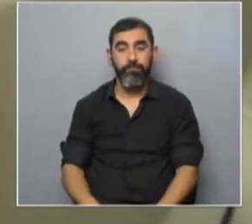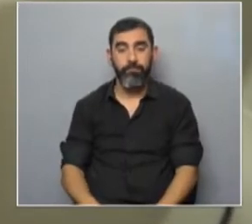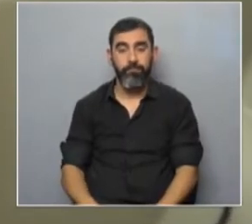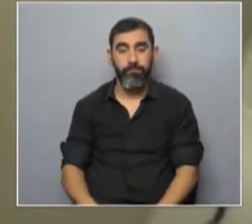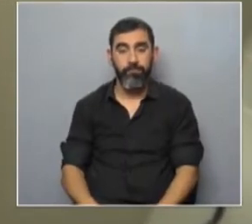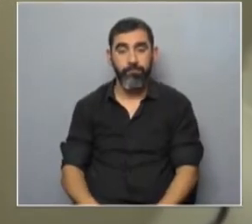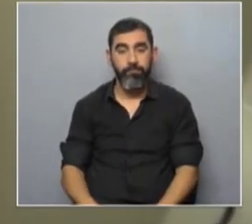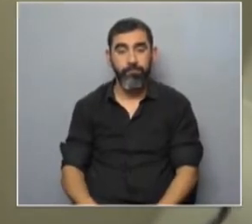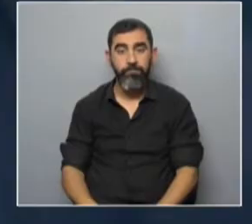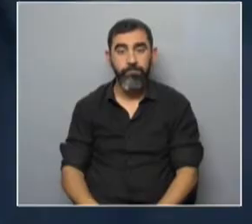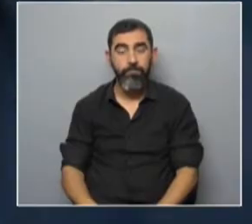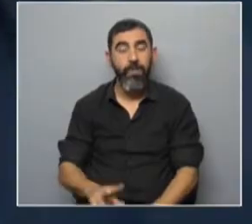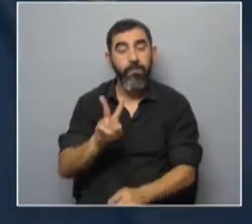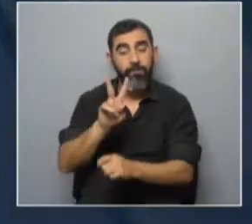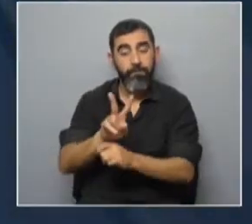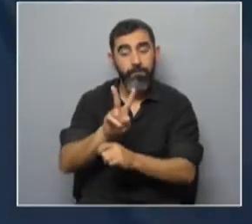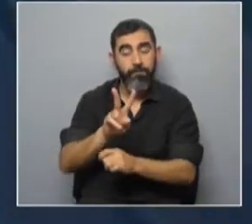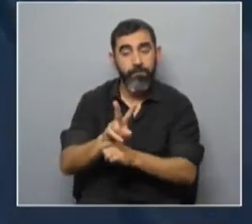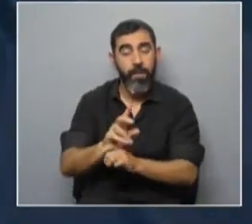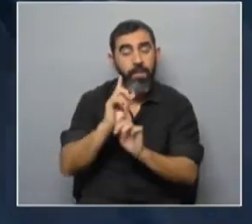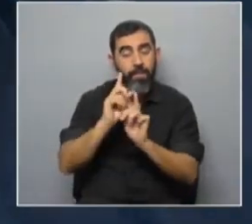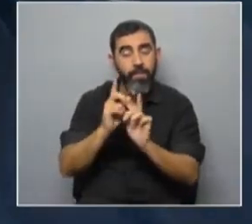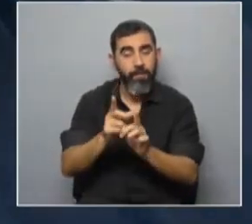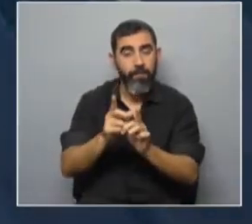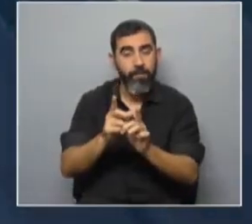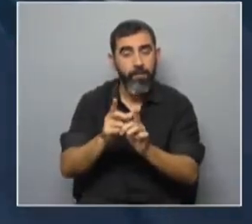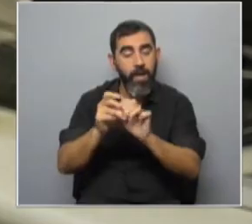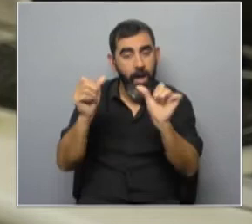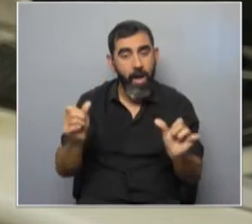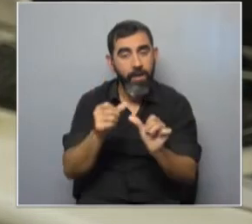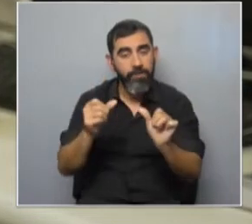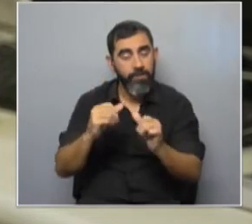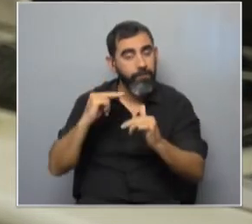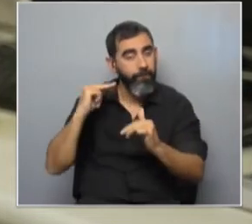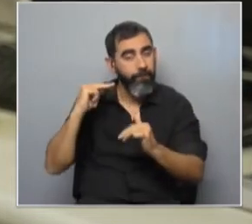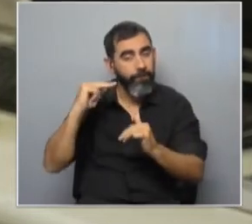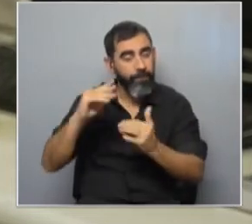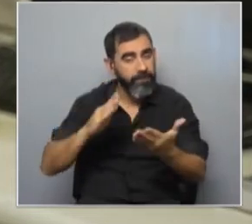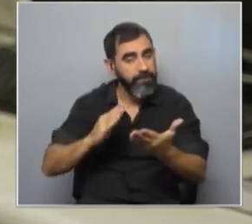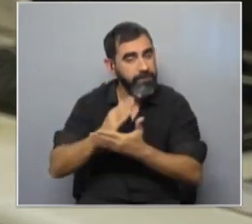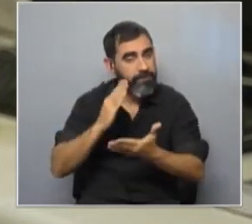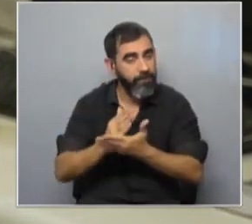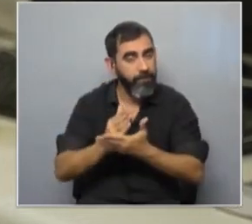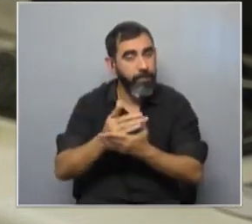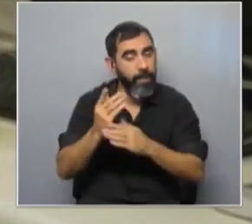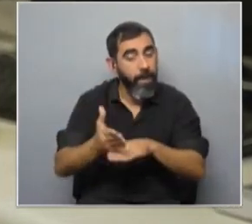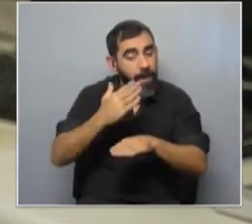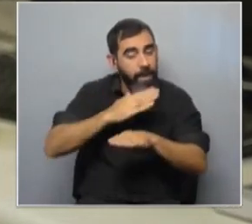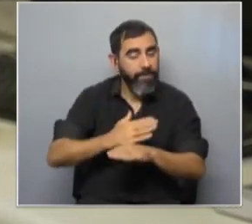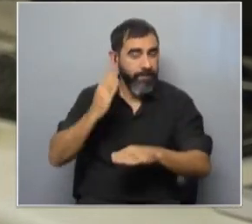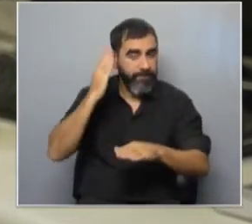Entonces, la vigilancia tiene que estar realizada de manera constante para poder justamente